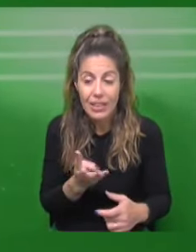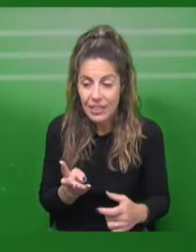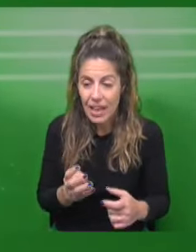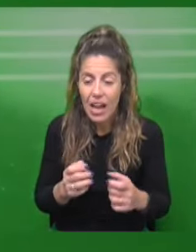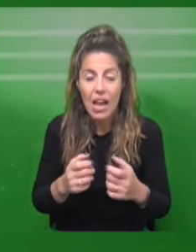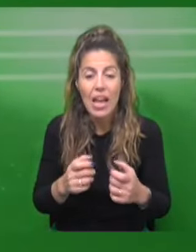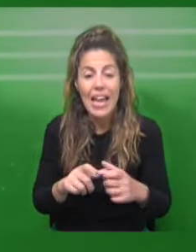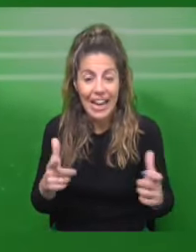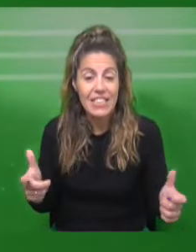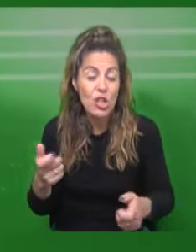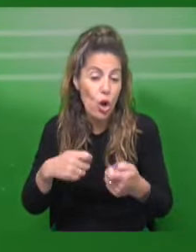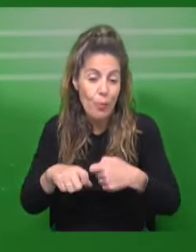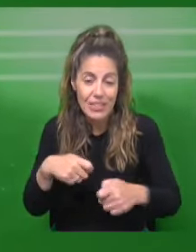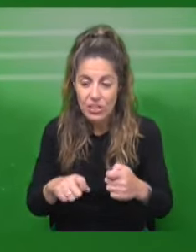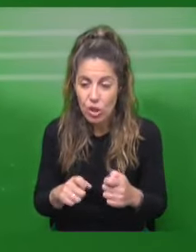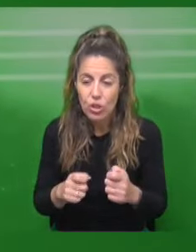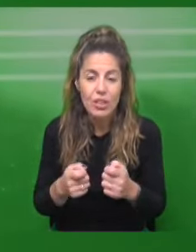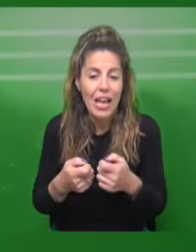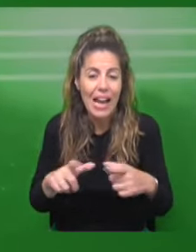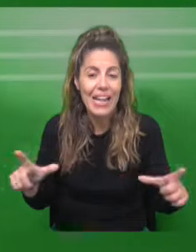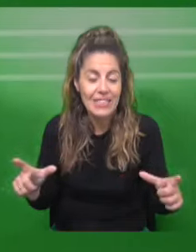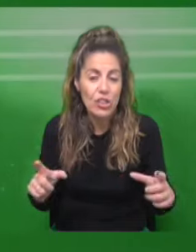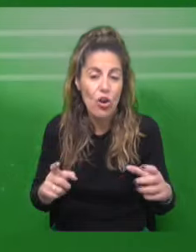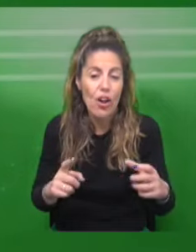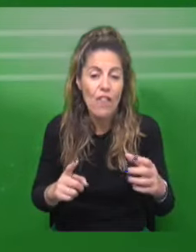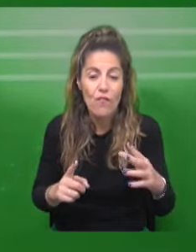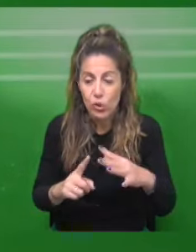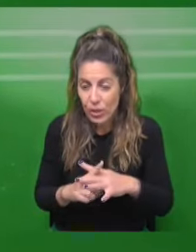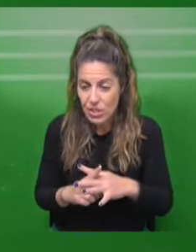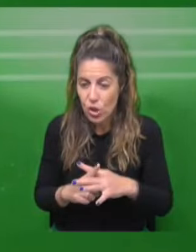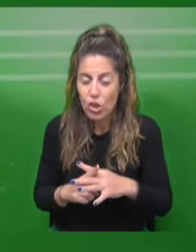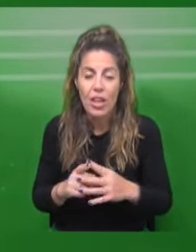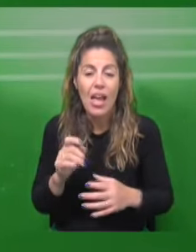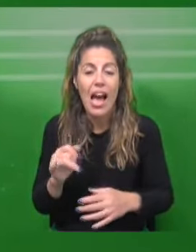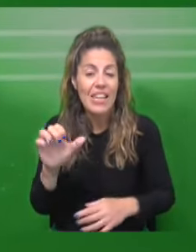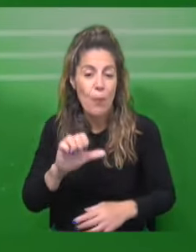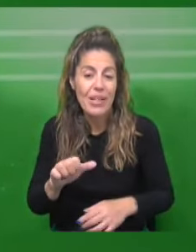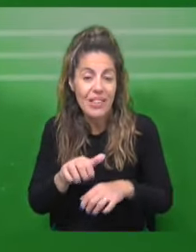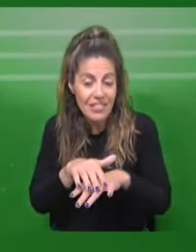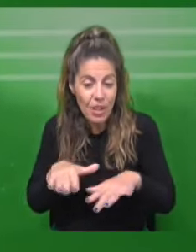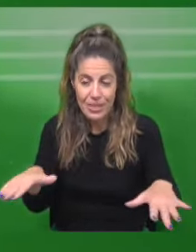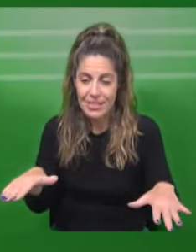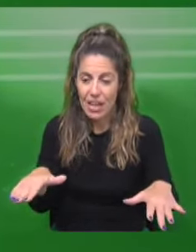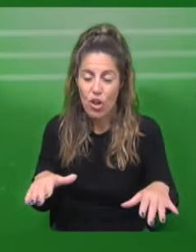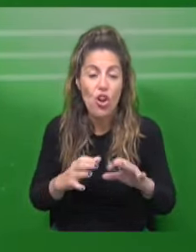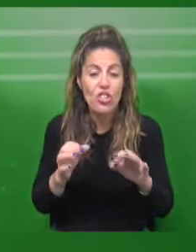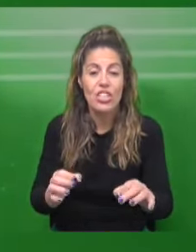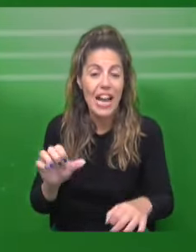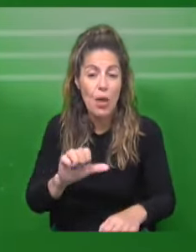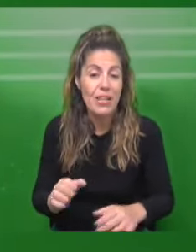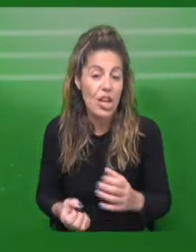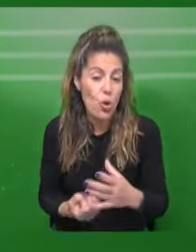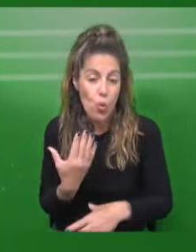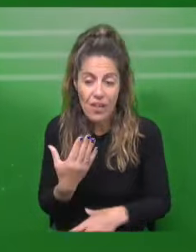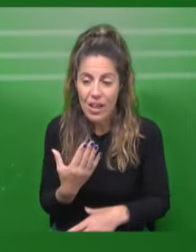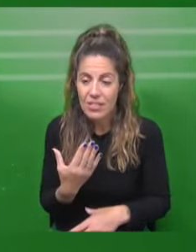comercialización ha crecido en volumen de facturación este hay empresas que se estabilizaron llegan empresas nuevas